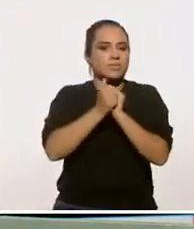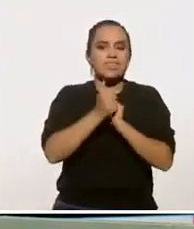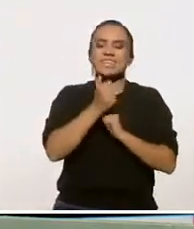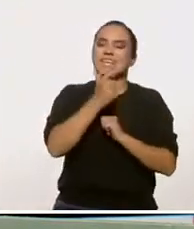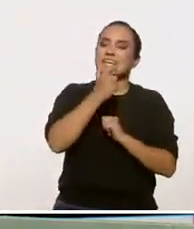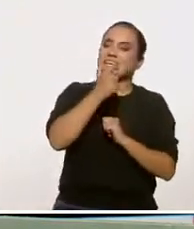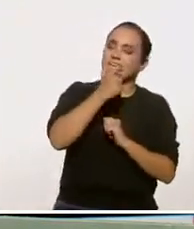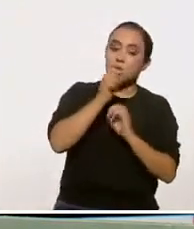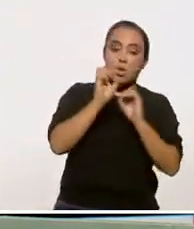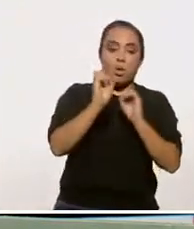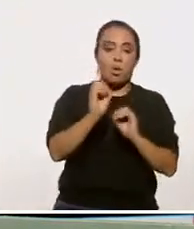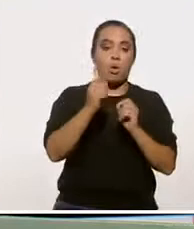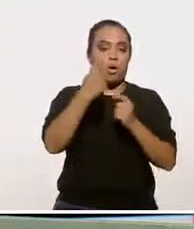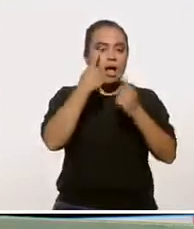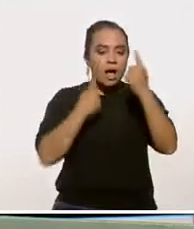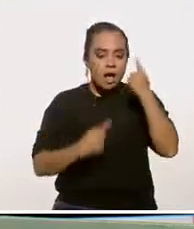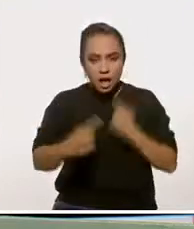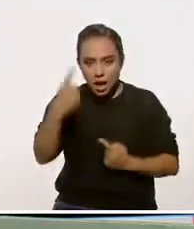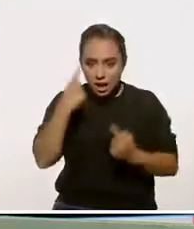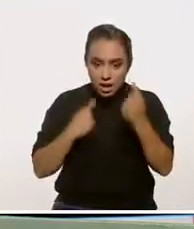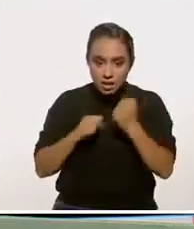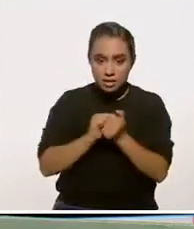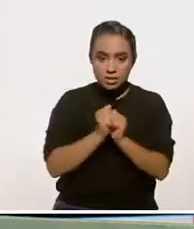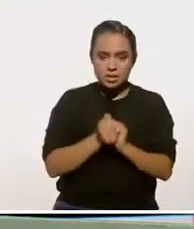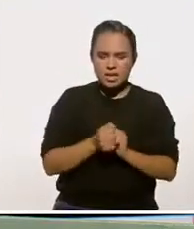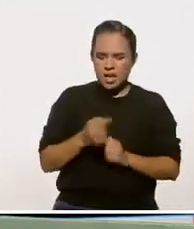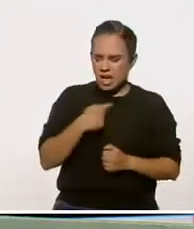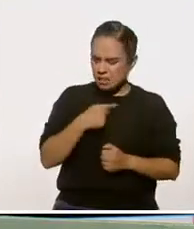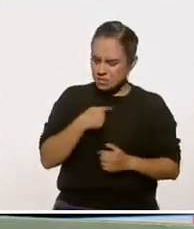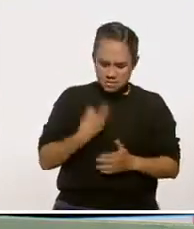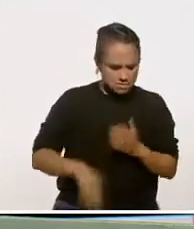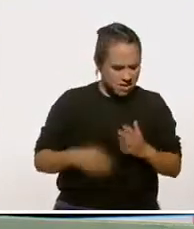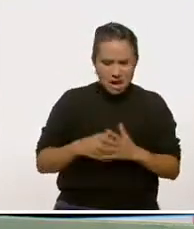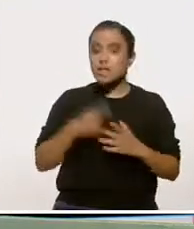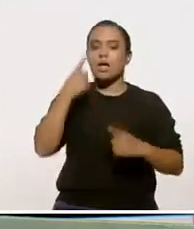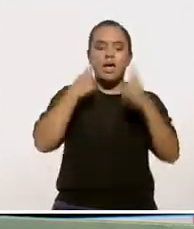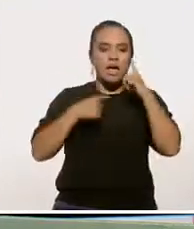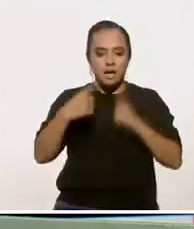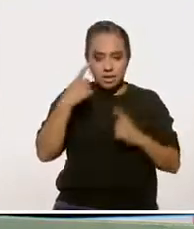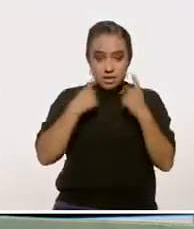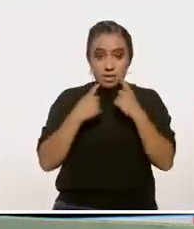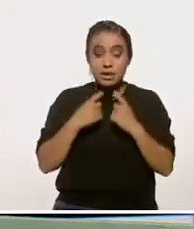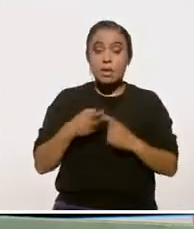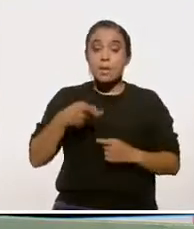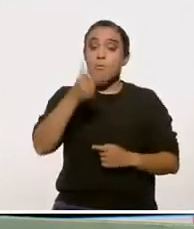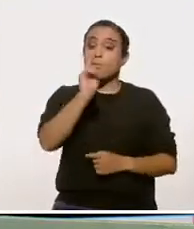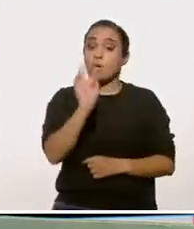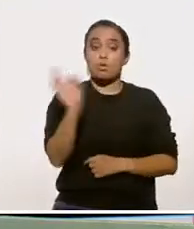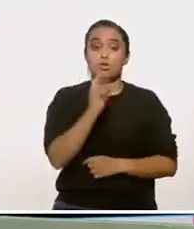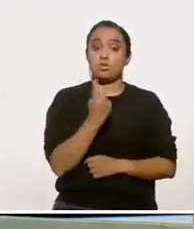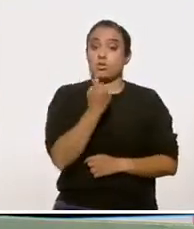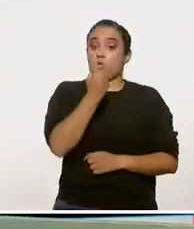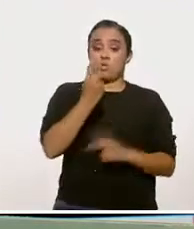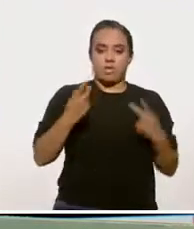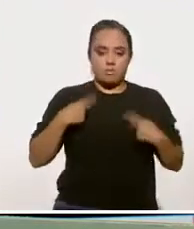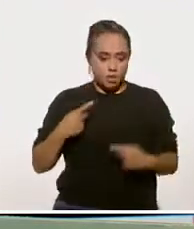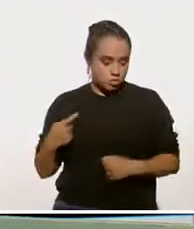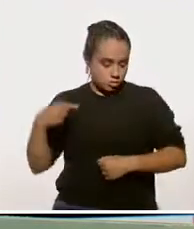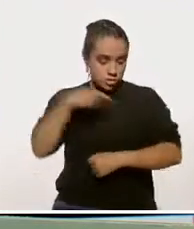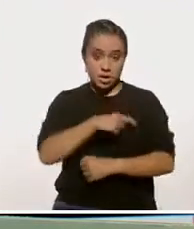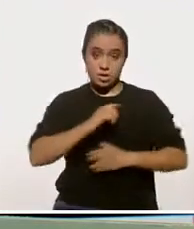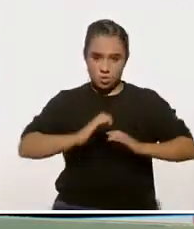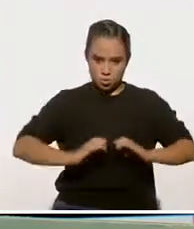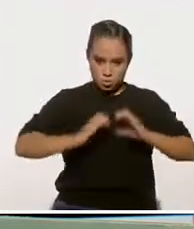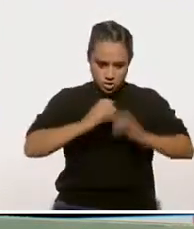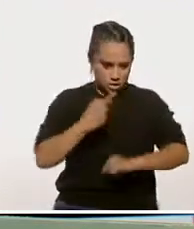después empiezan a llorar porque se dan cuenta que algo les falta. Mientras haya alguien que esté disponible y que cuide la